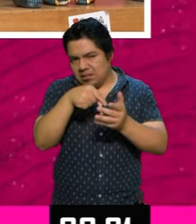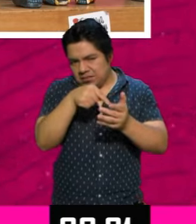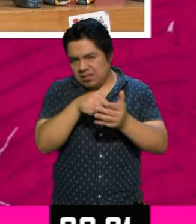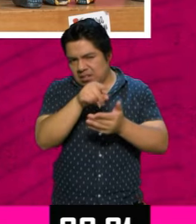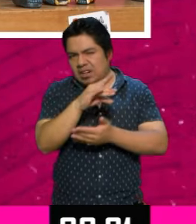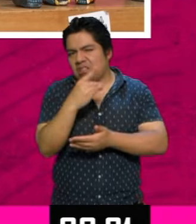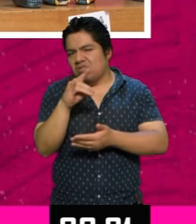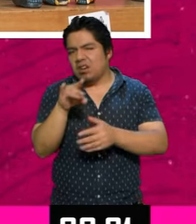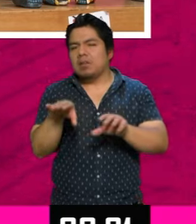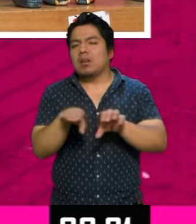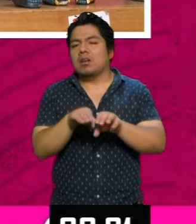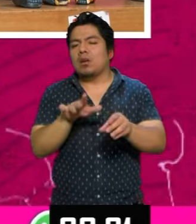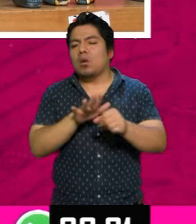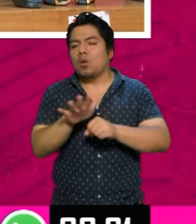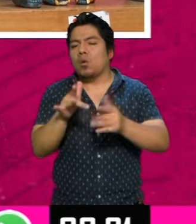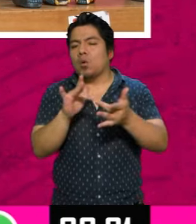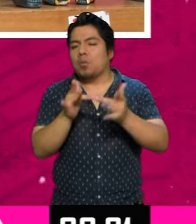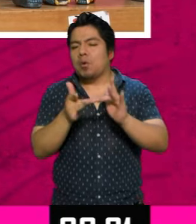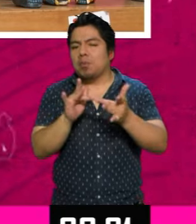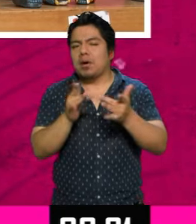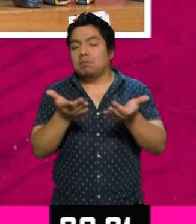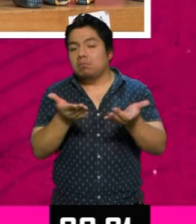verdad?